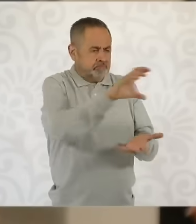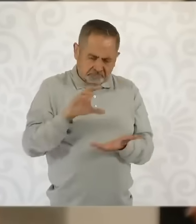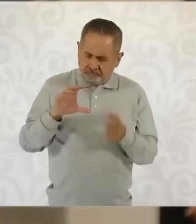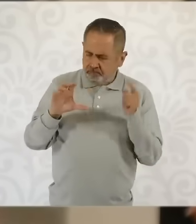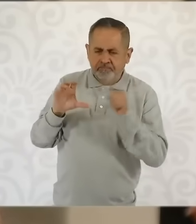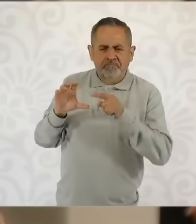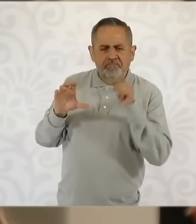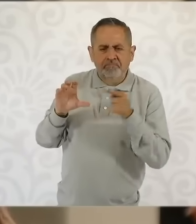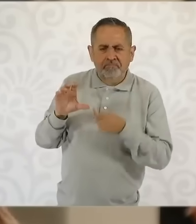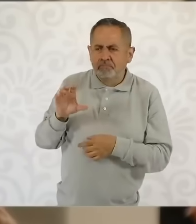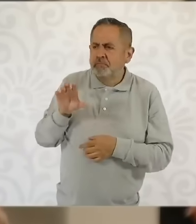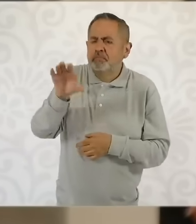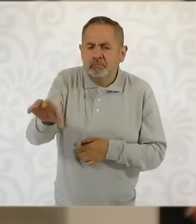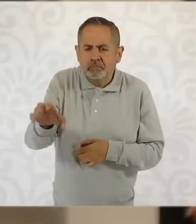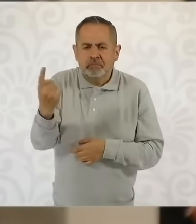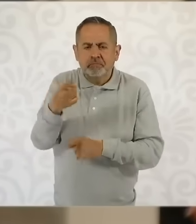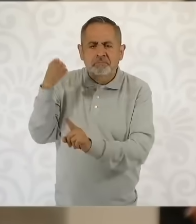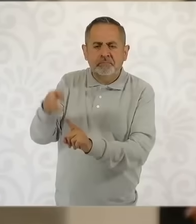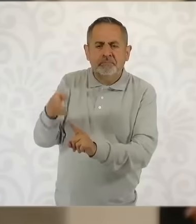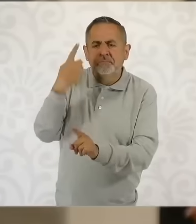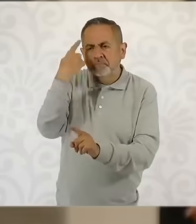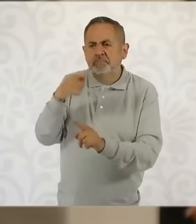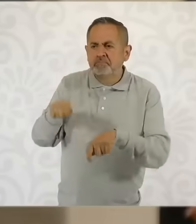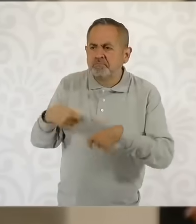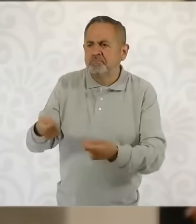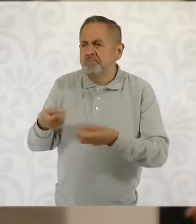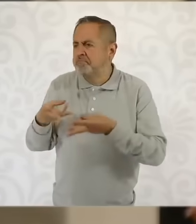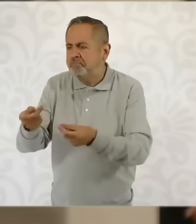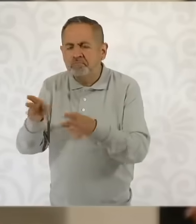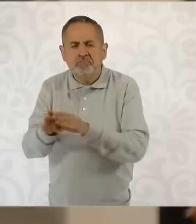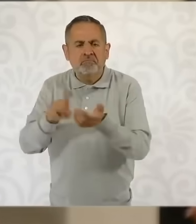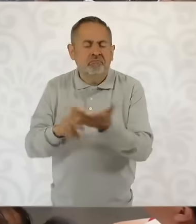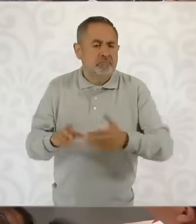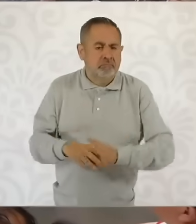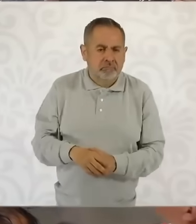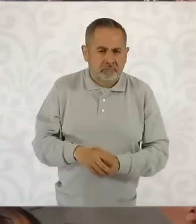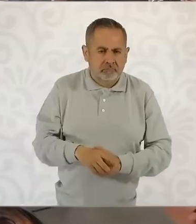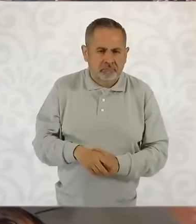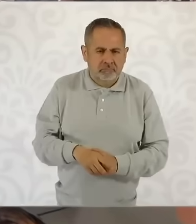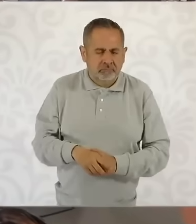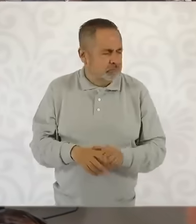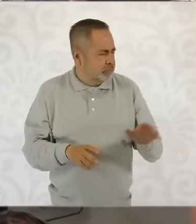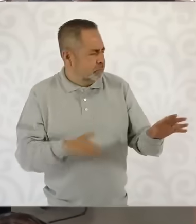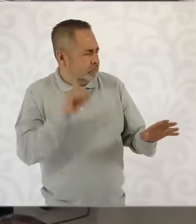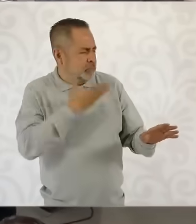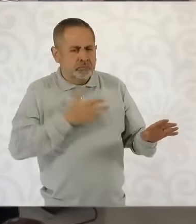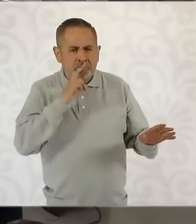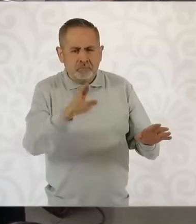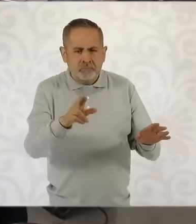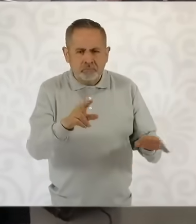con ese dinero que se va a recuperar ahora? Pues bueno, que fue extraído ya. Son 2.500 millones de pesos. De